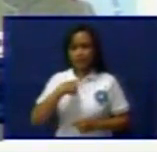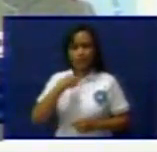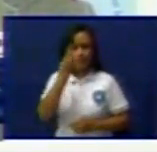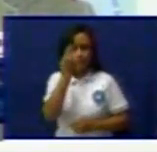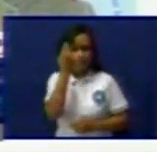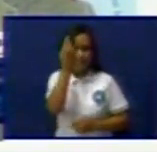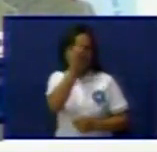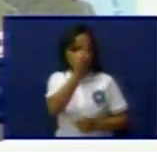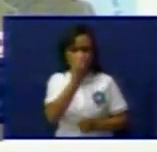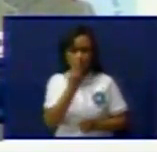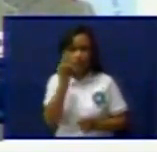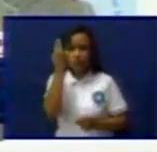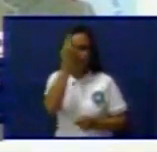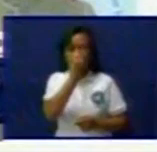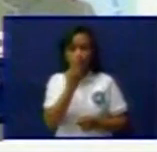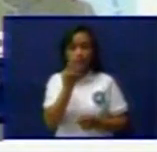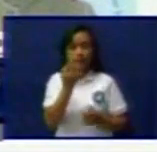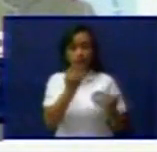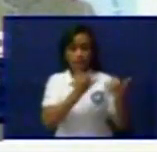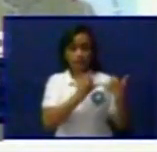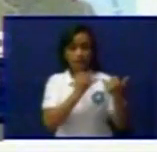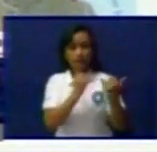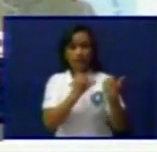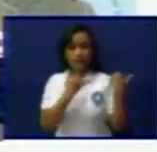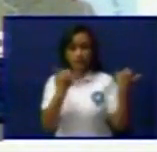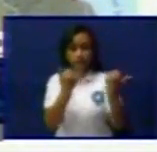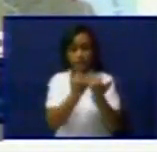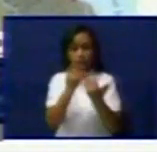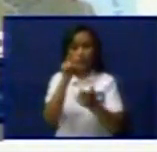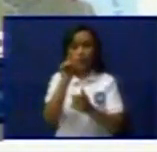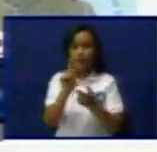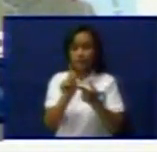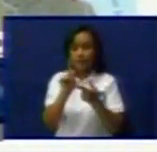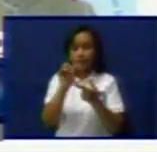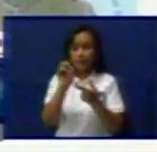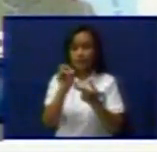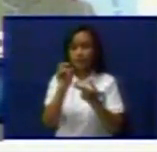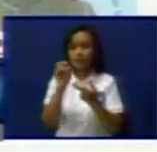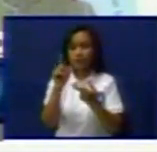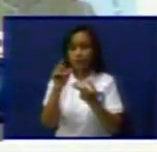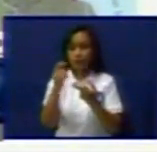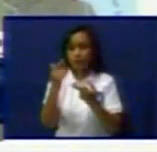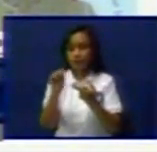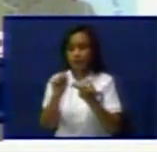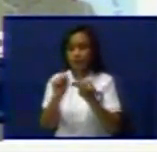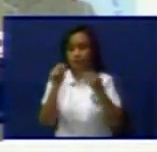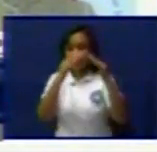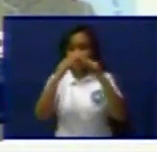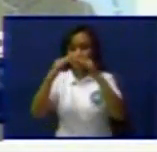Realizamos consultas al Instituto de Geología de la Administración de Terremotos de China.